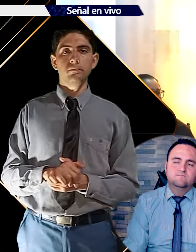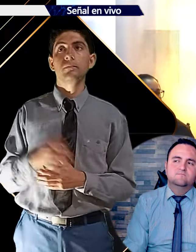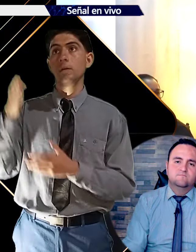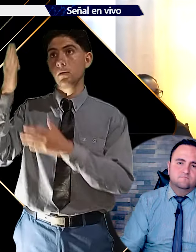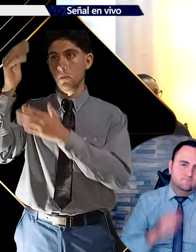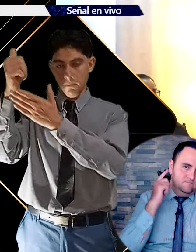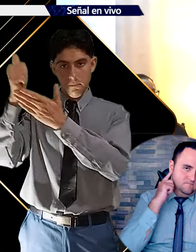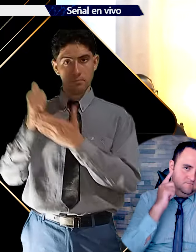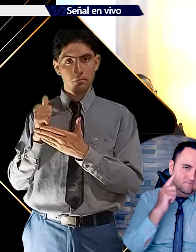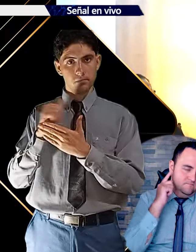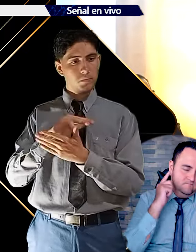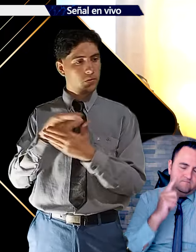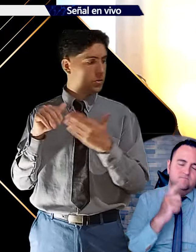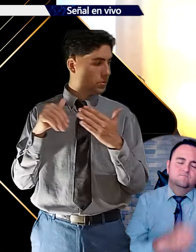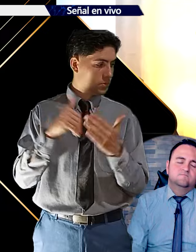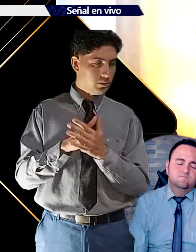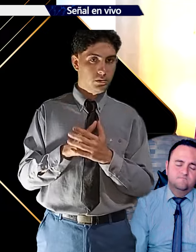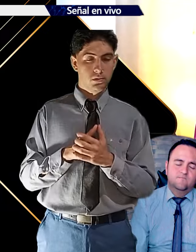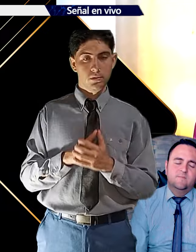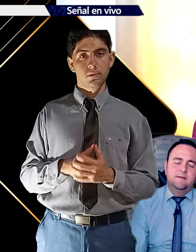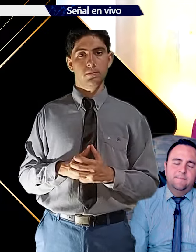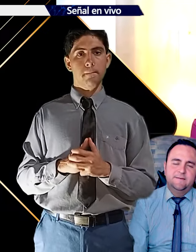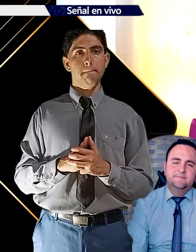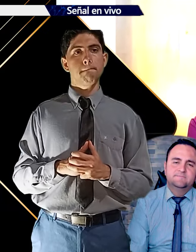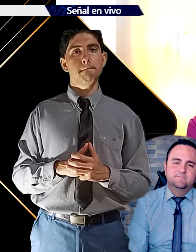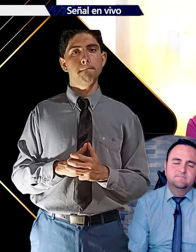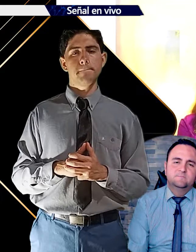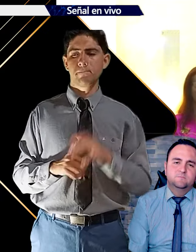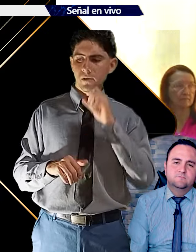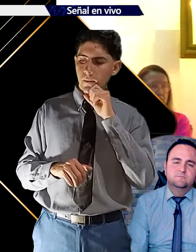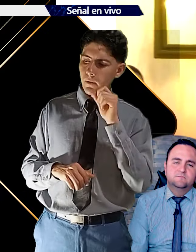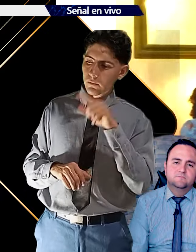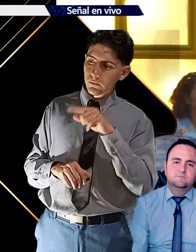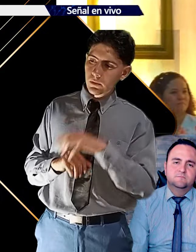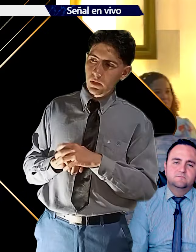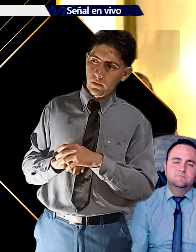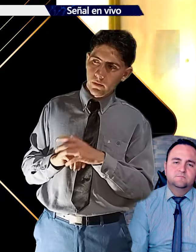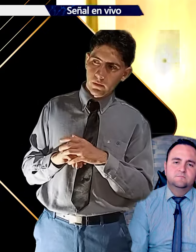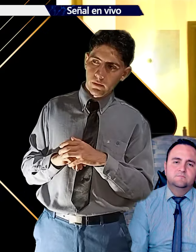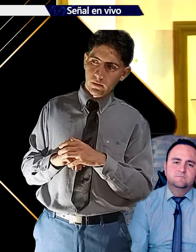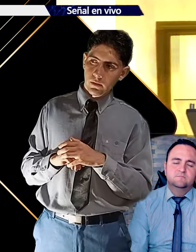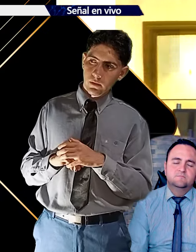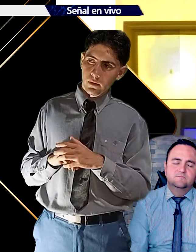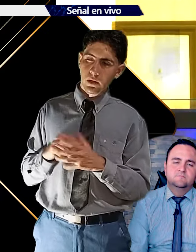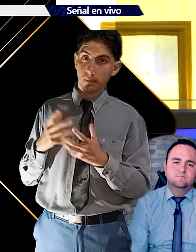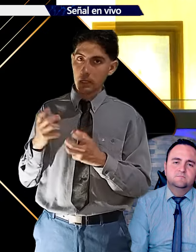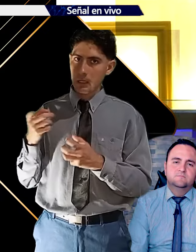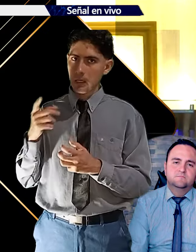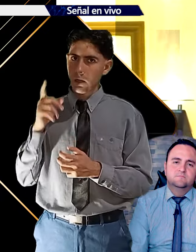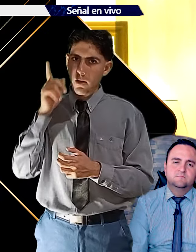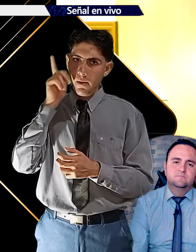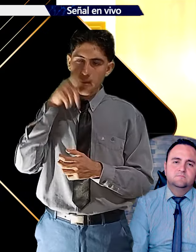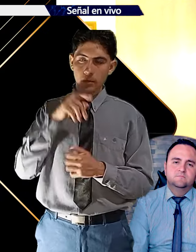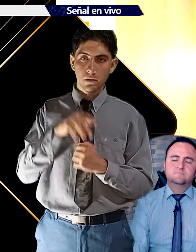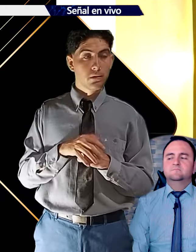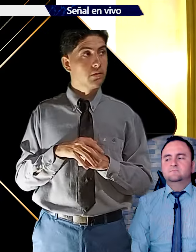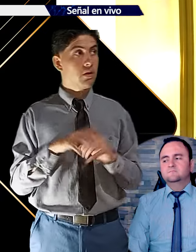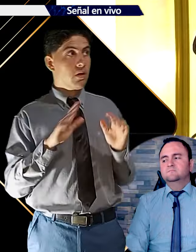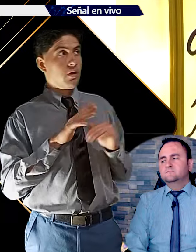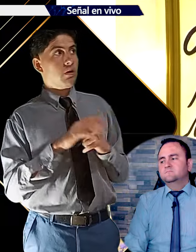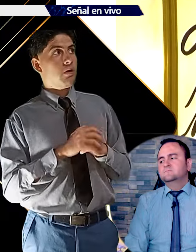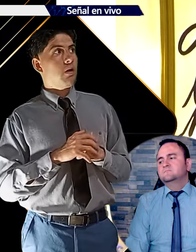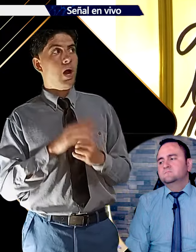esa adolescencia el Señor me permitió manejarla en esa forma. Cada vez que ella venía y yo le preguntaba algo y que me quería mentir,